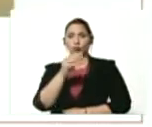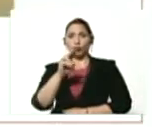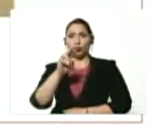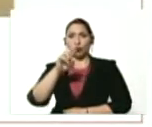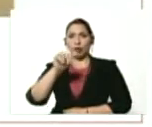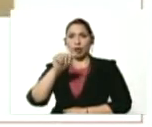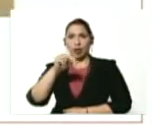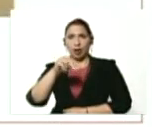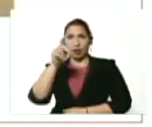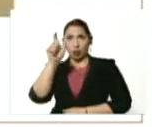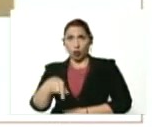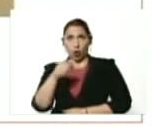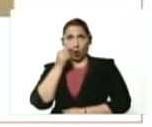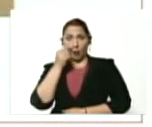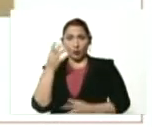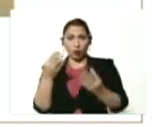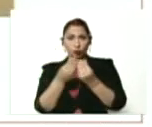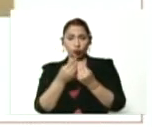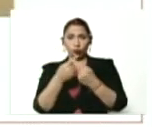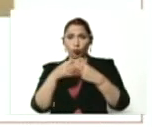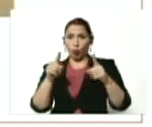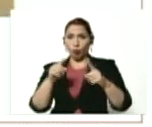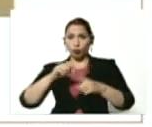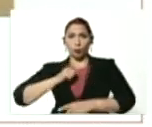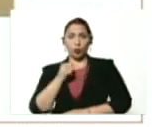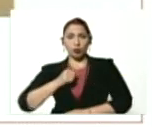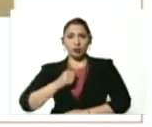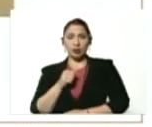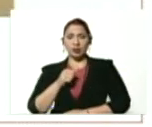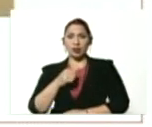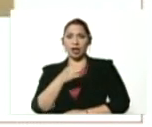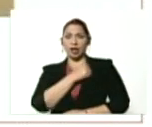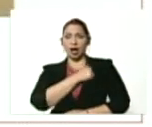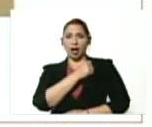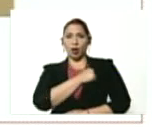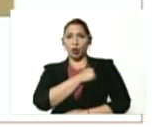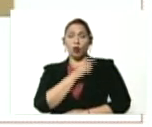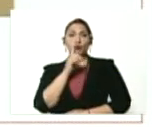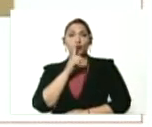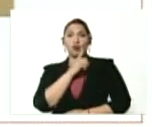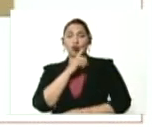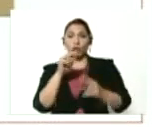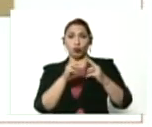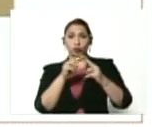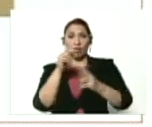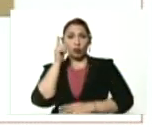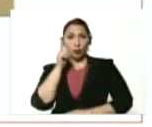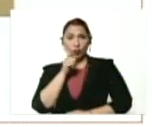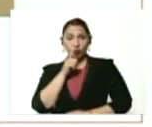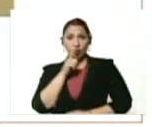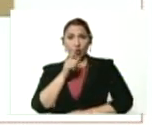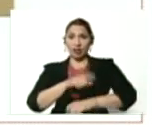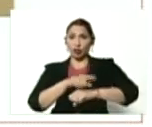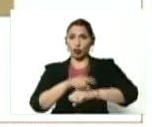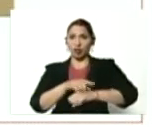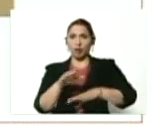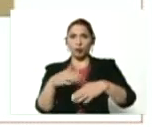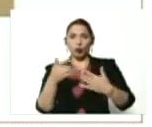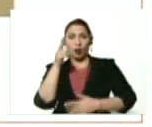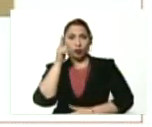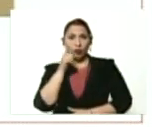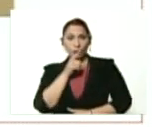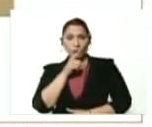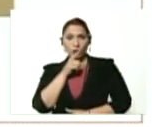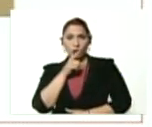Mavares, junto con otros dos polichacados, que conocían a Leopoldo López desde los tiempos en que Leopoldo López era alcalde de